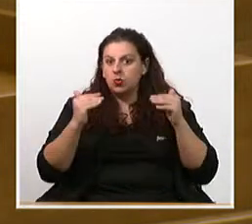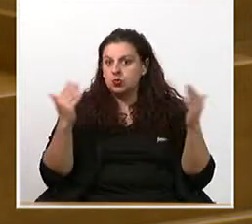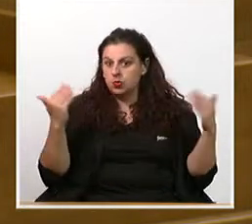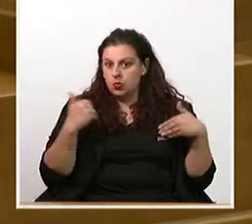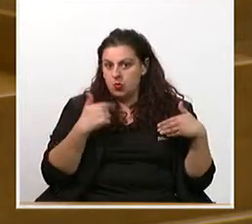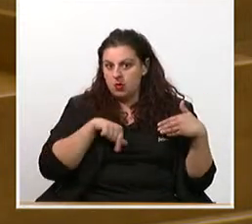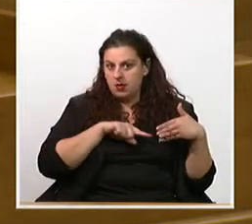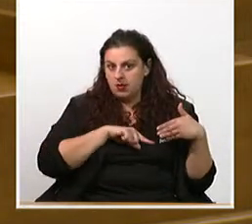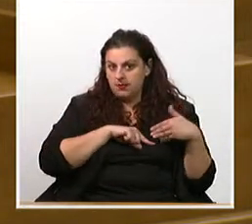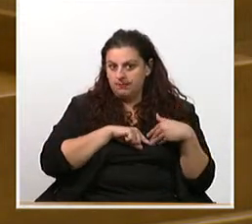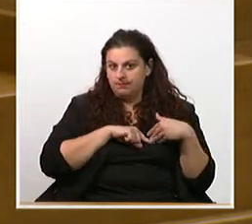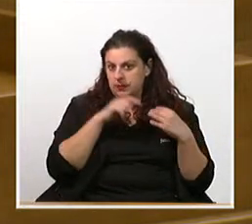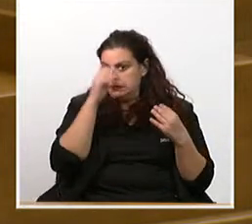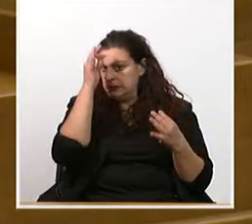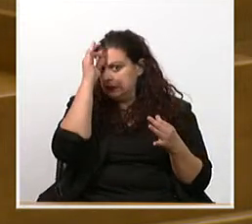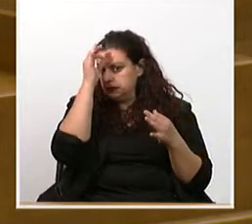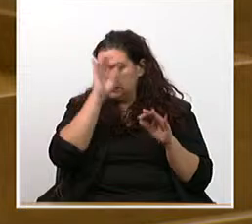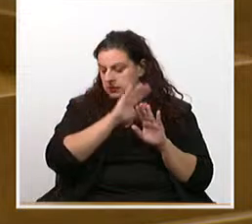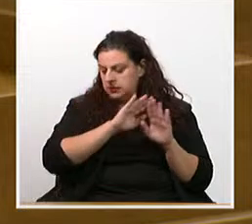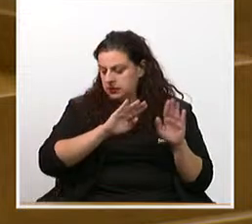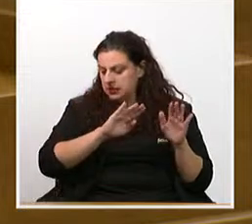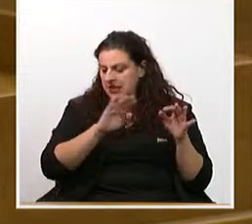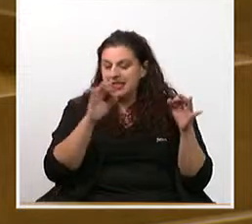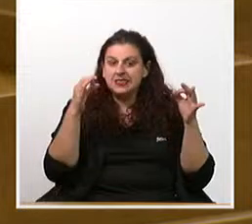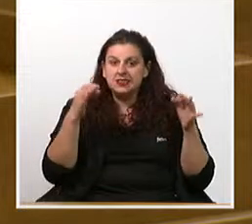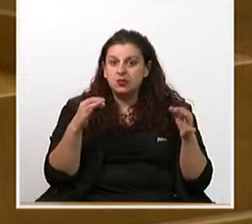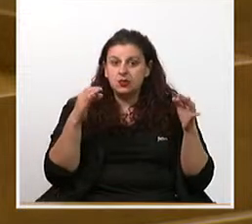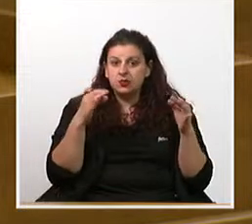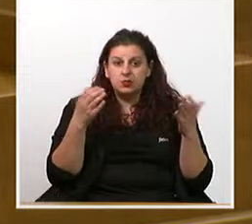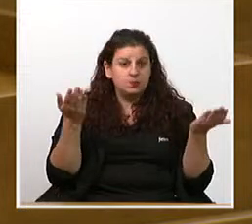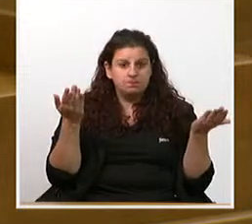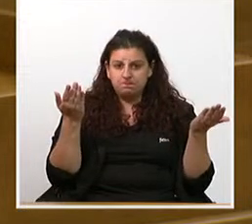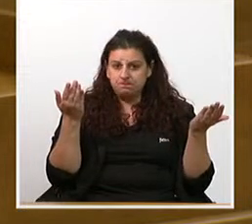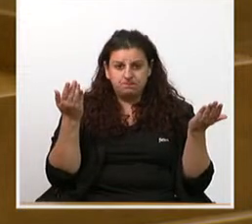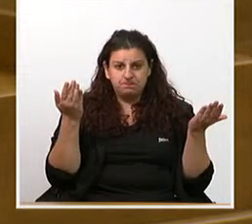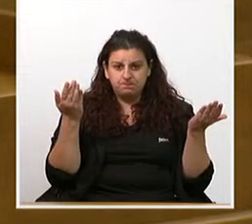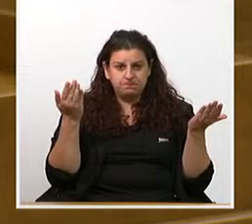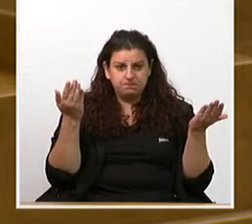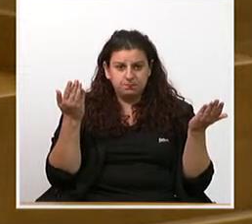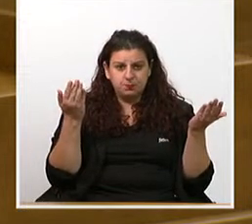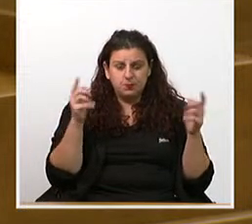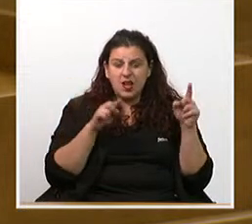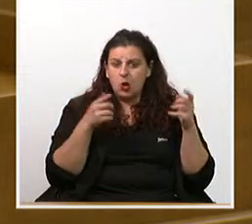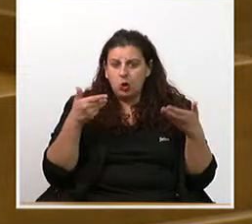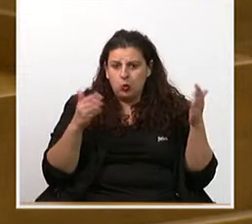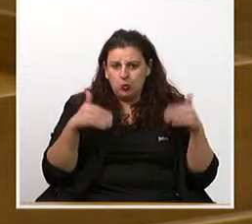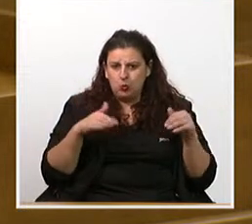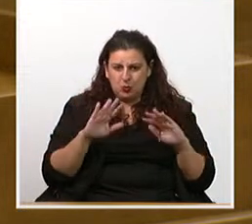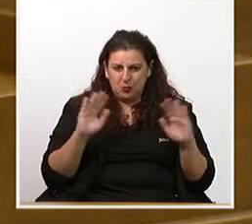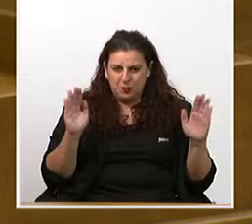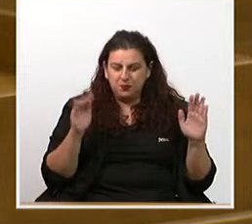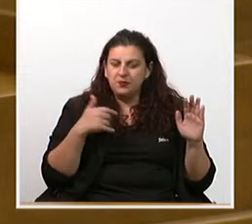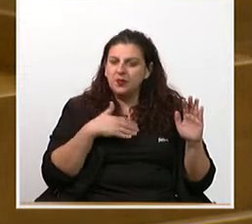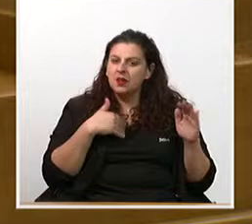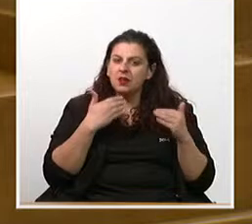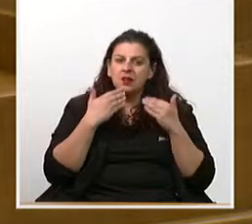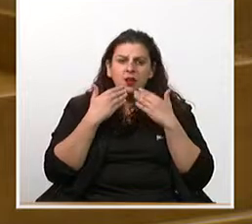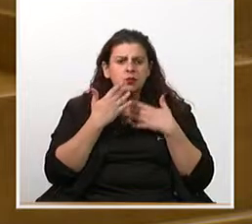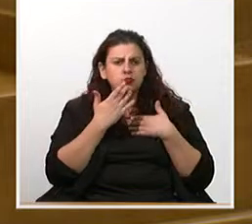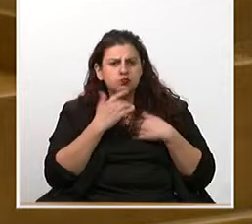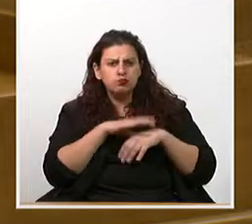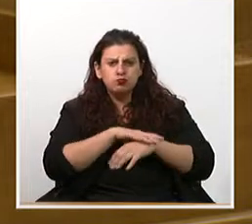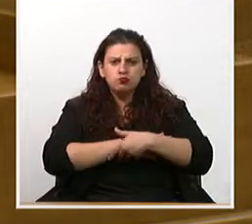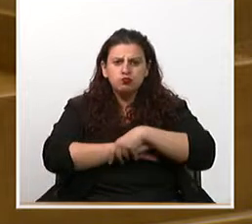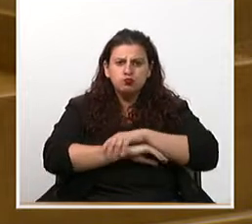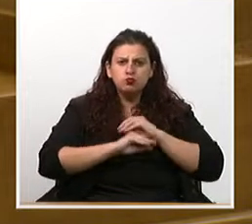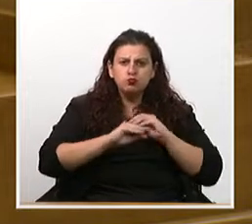relación exhaustiva porque seguro que caería en en alguna injusticia Quiero agradecer la disposición en todo momento que hemos encontrado tanto